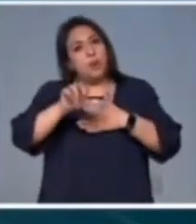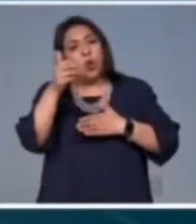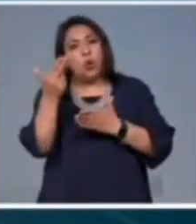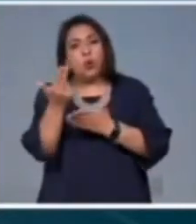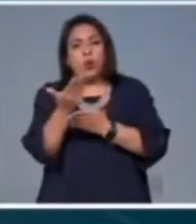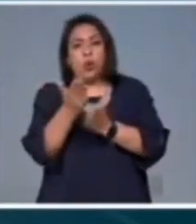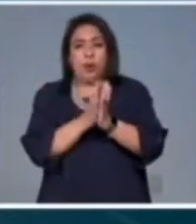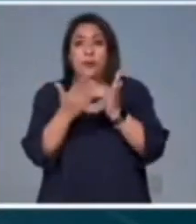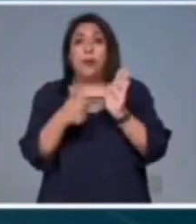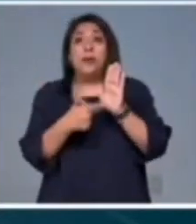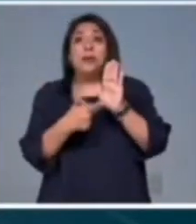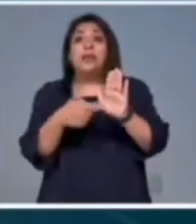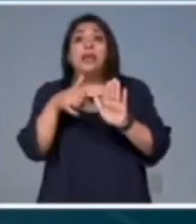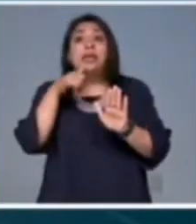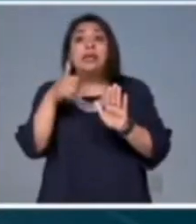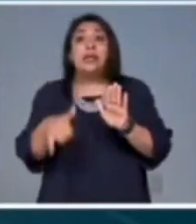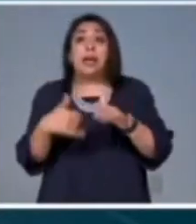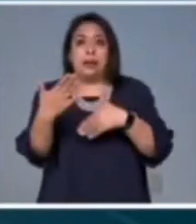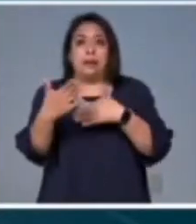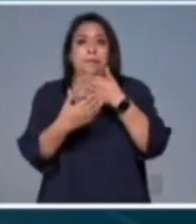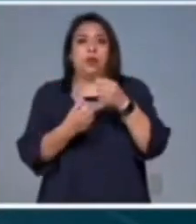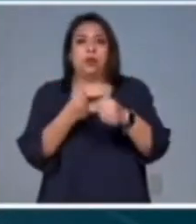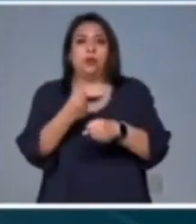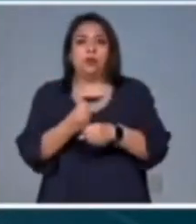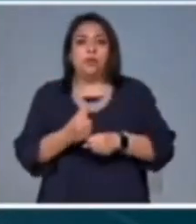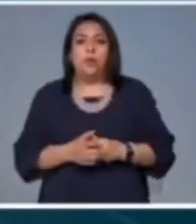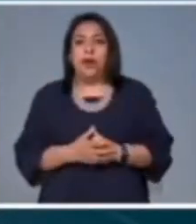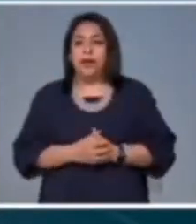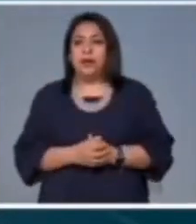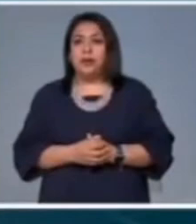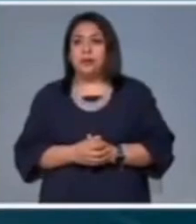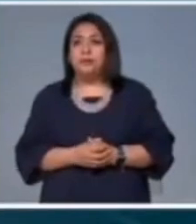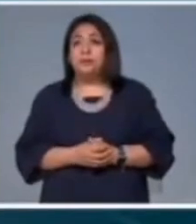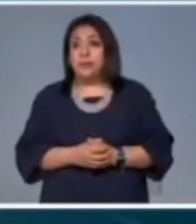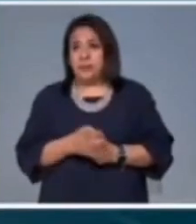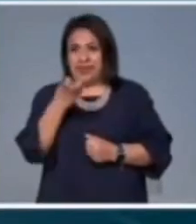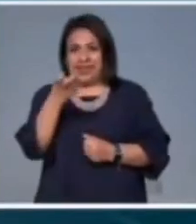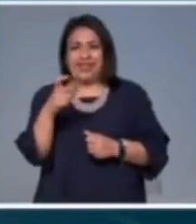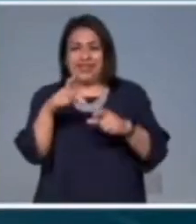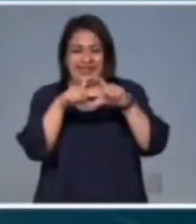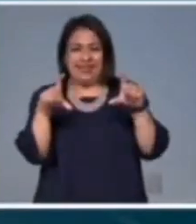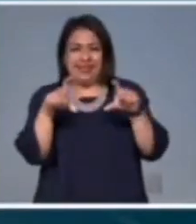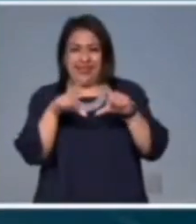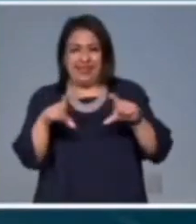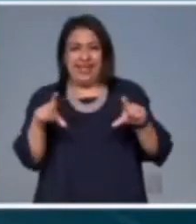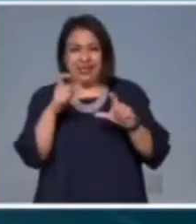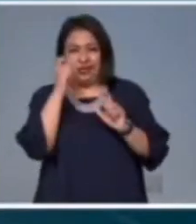que será presentado en Italia el próximo año. Y este texto